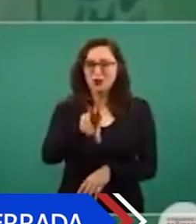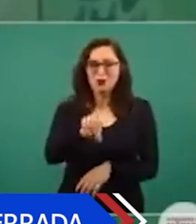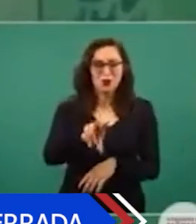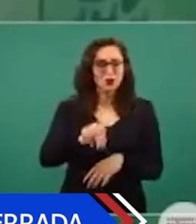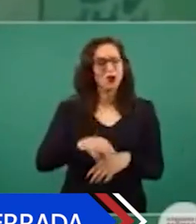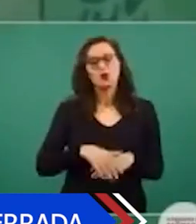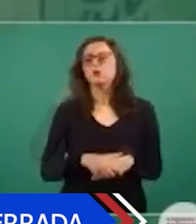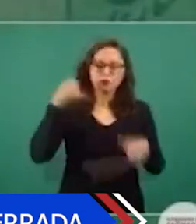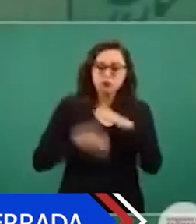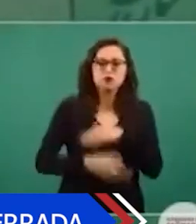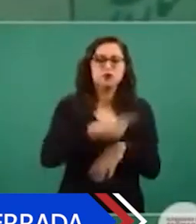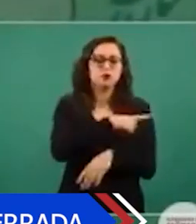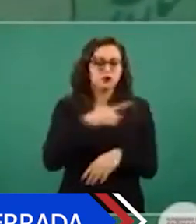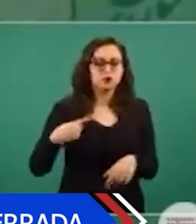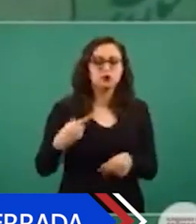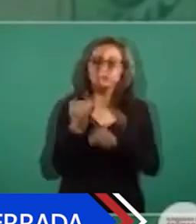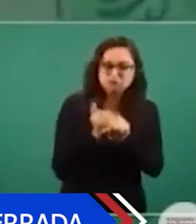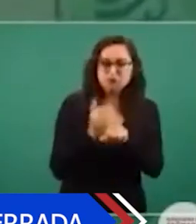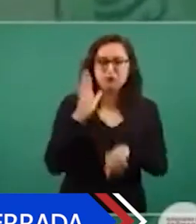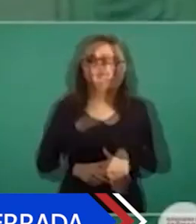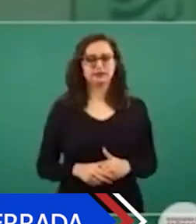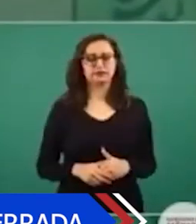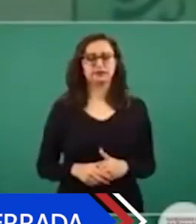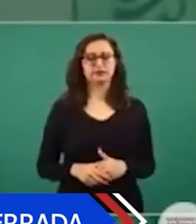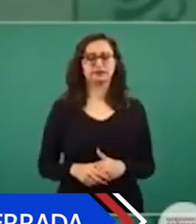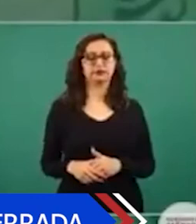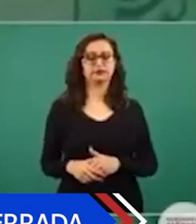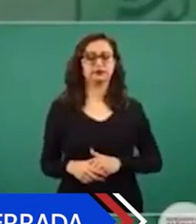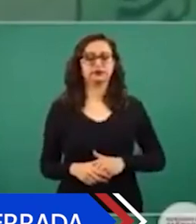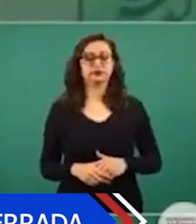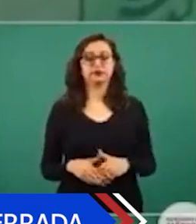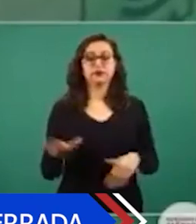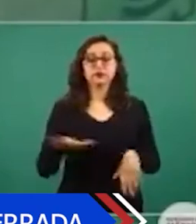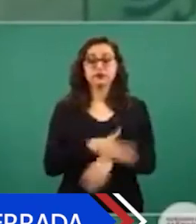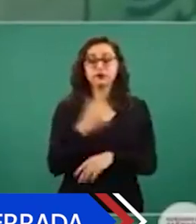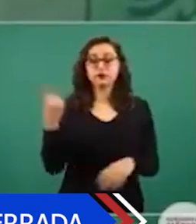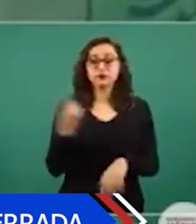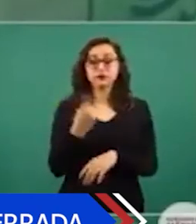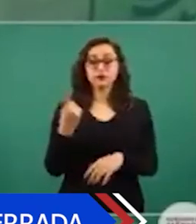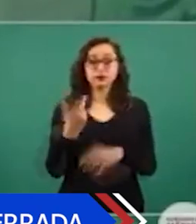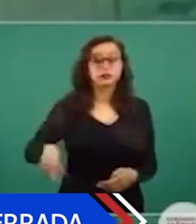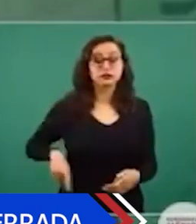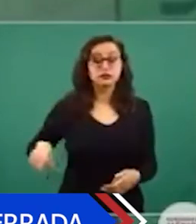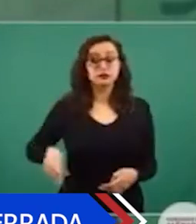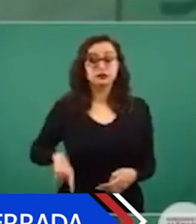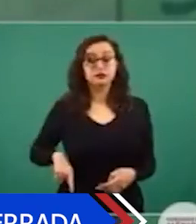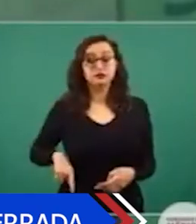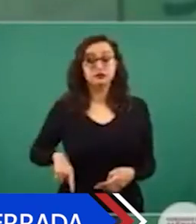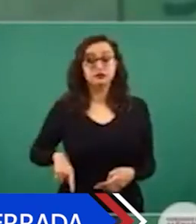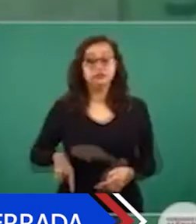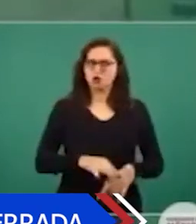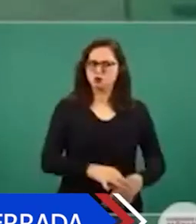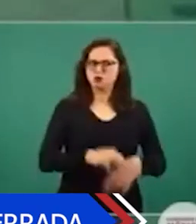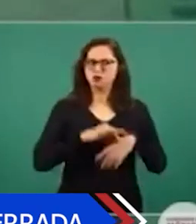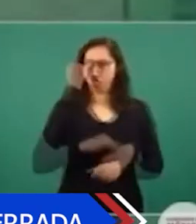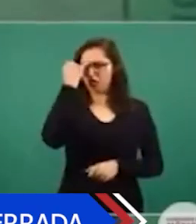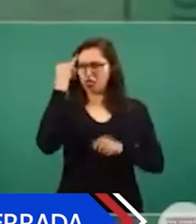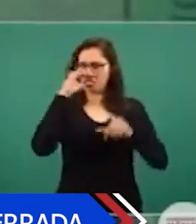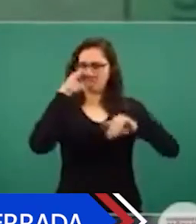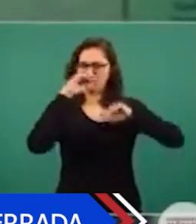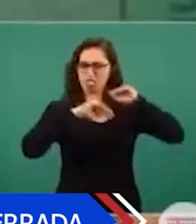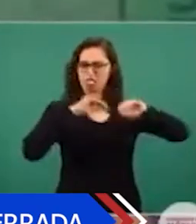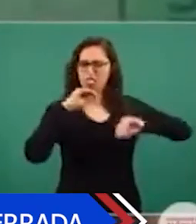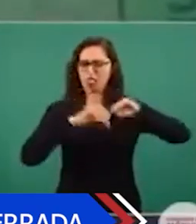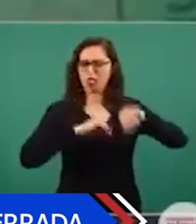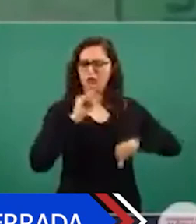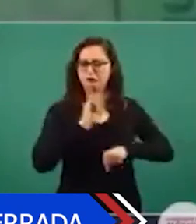investigar más porque no se trata de que hacer otra para amaya otra versión falsa no